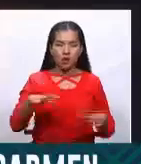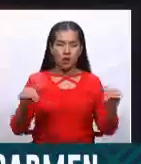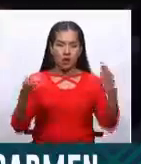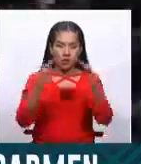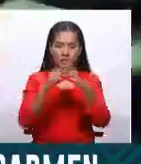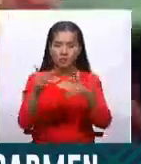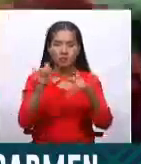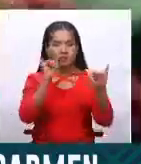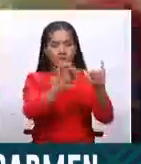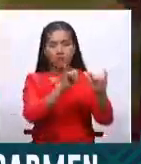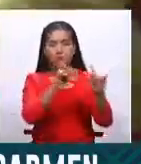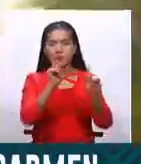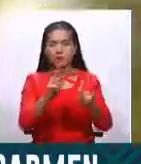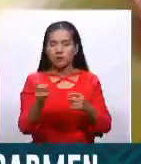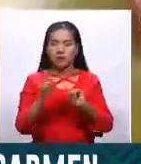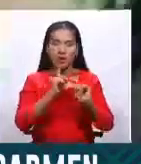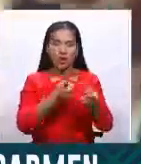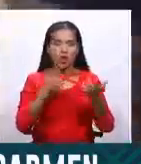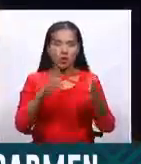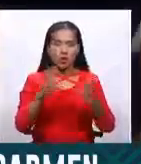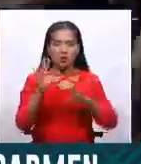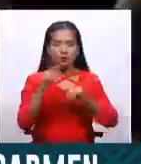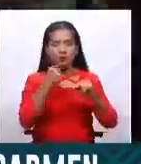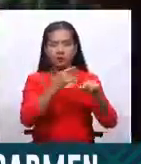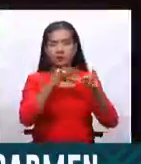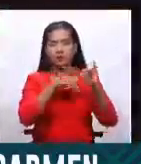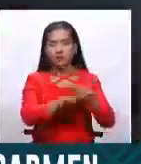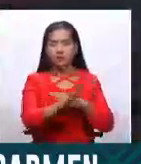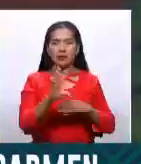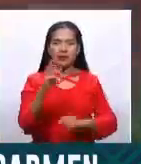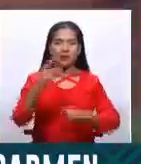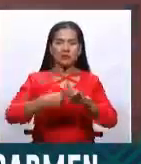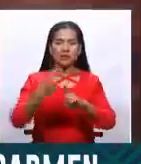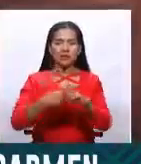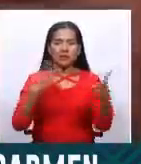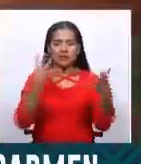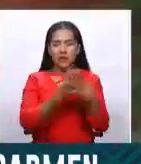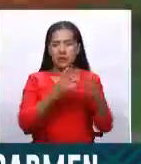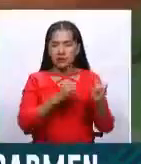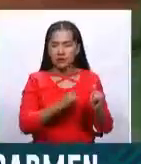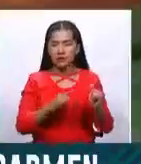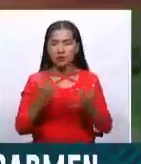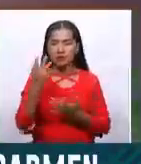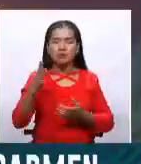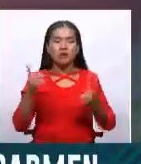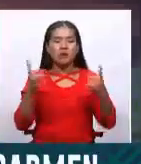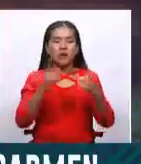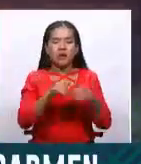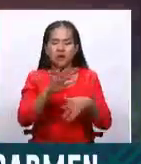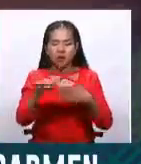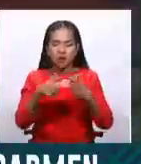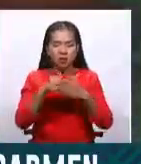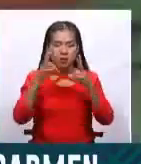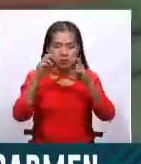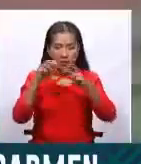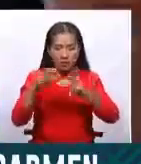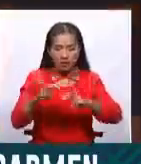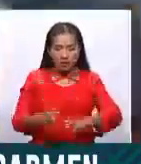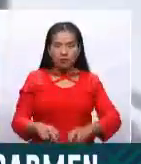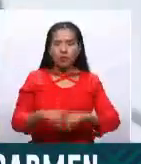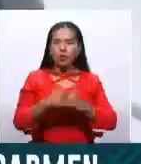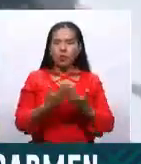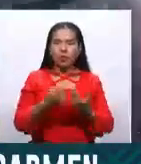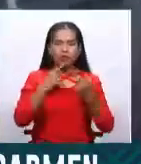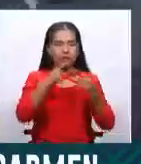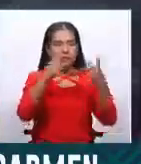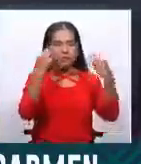donde cumplirá con la orden judicial de detención preventiva por 6 meses mientras se desarrollan las investigaciones por la toma